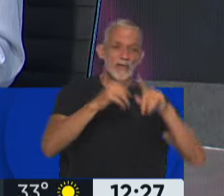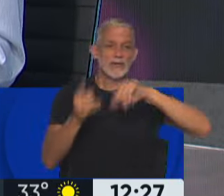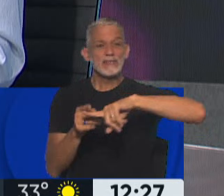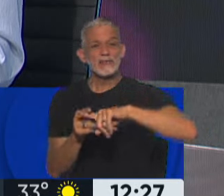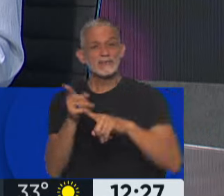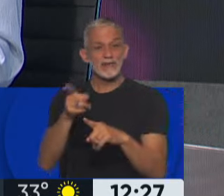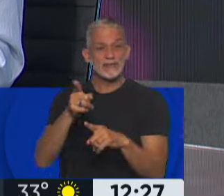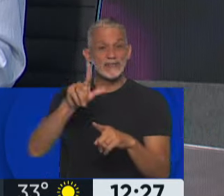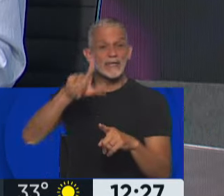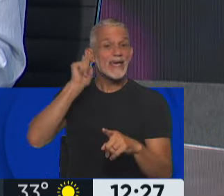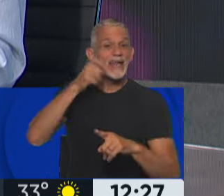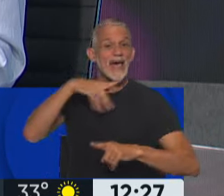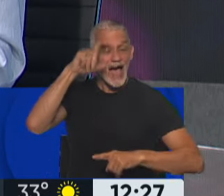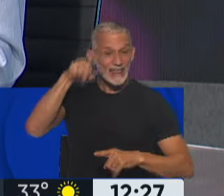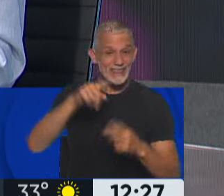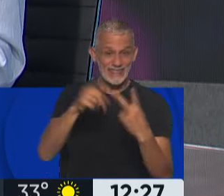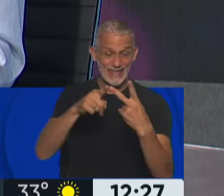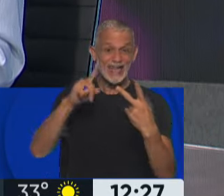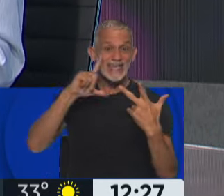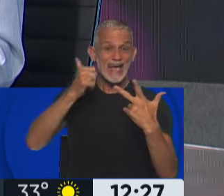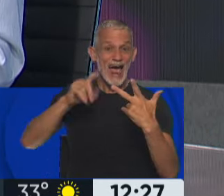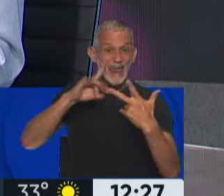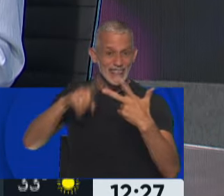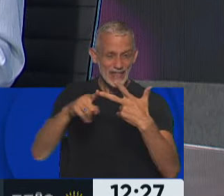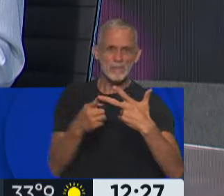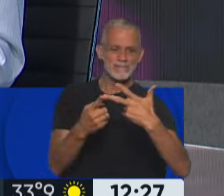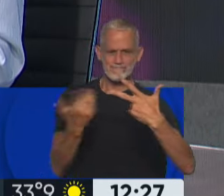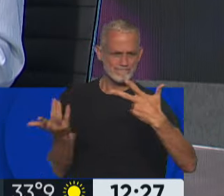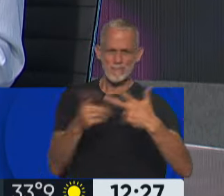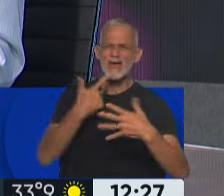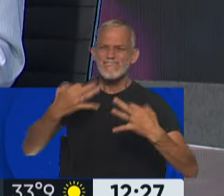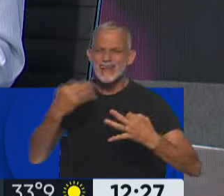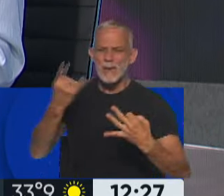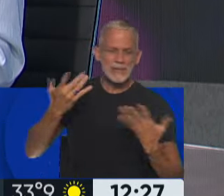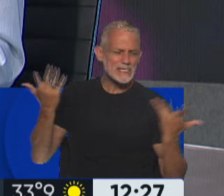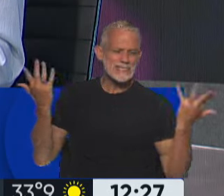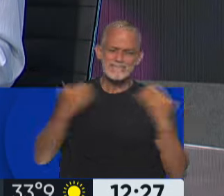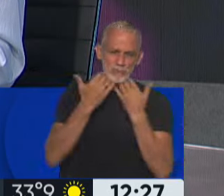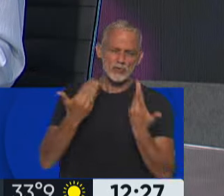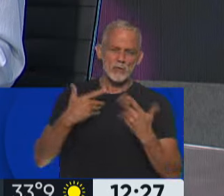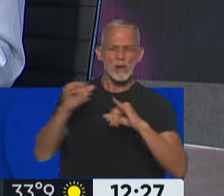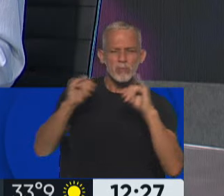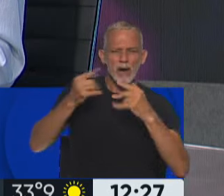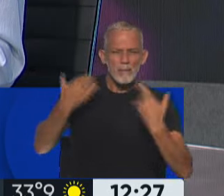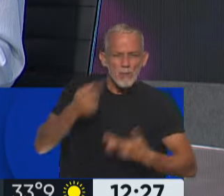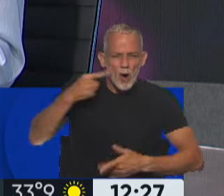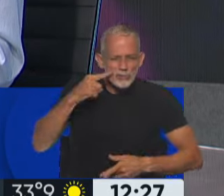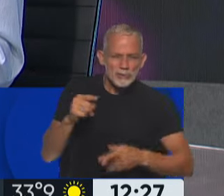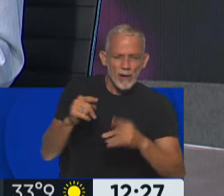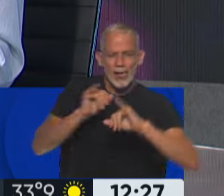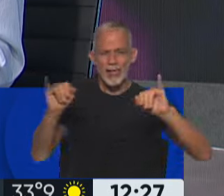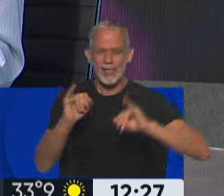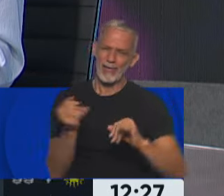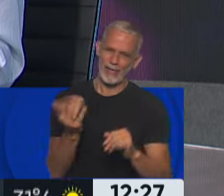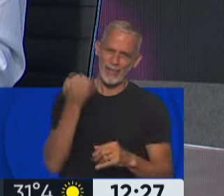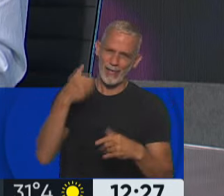delegante y esto los saco icardi de lado uno no sabe qué es realidad y Qué es marketing qué es realidad y Qué es publicidad